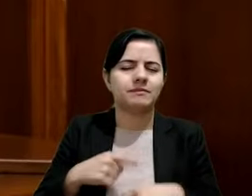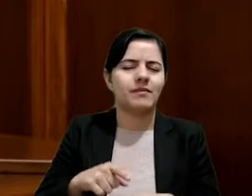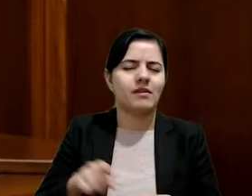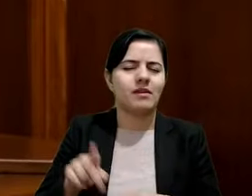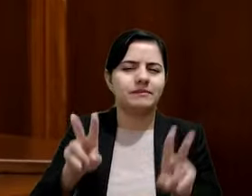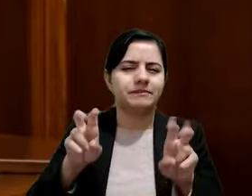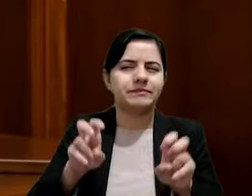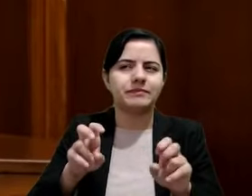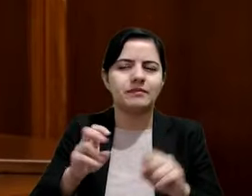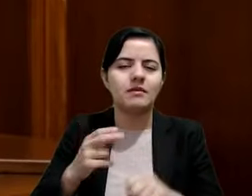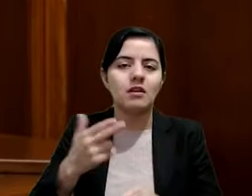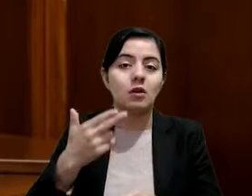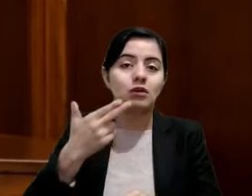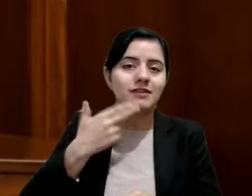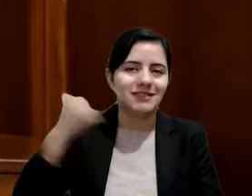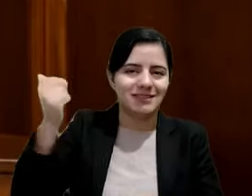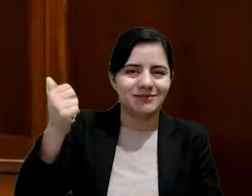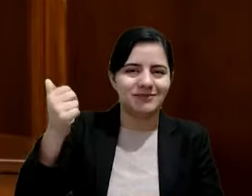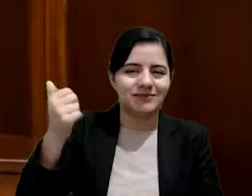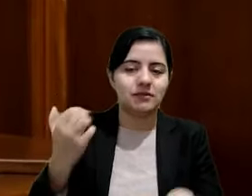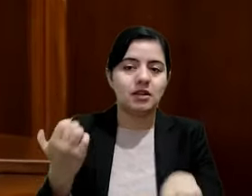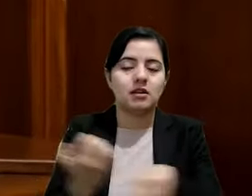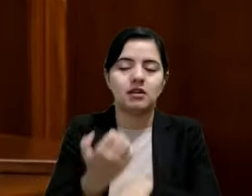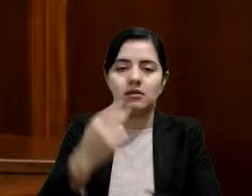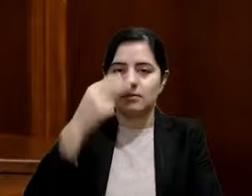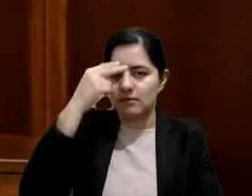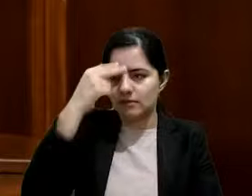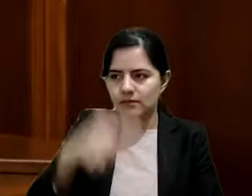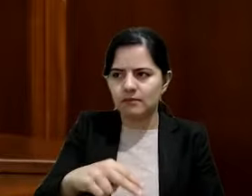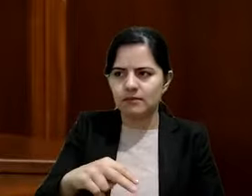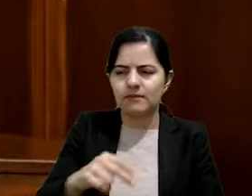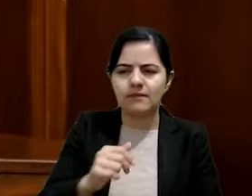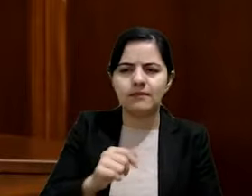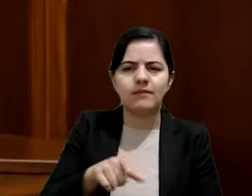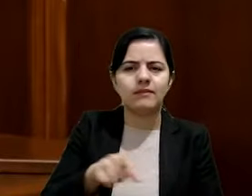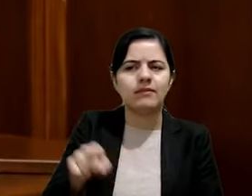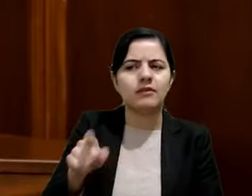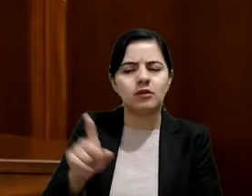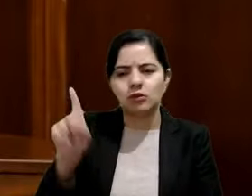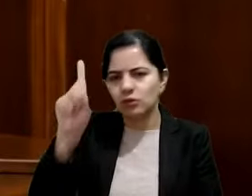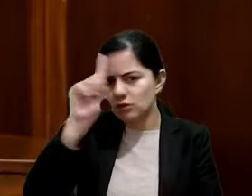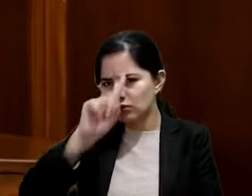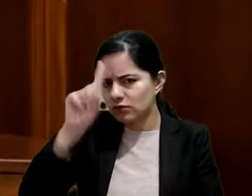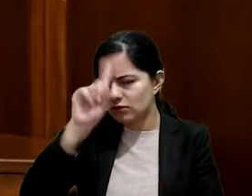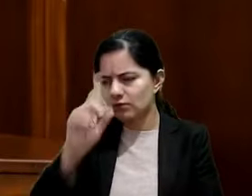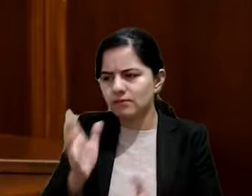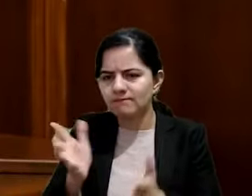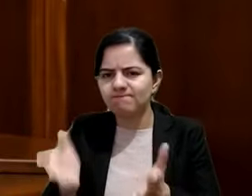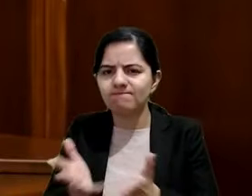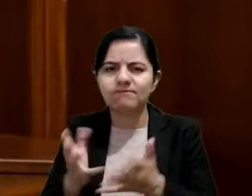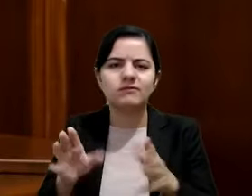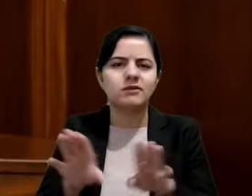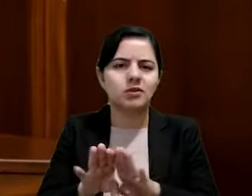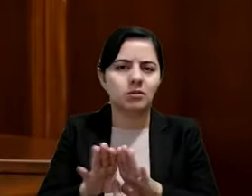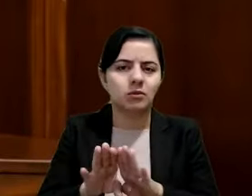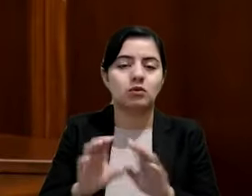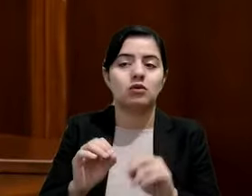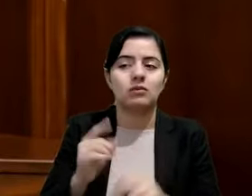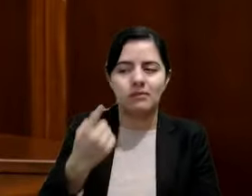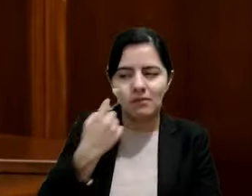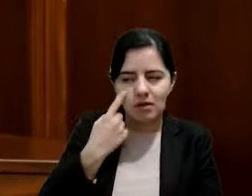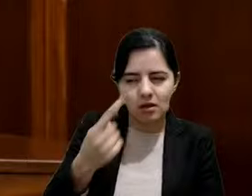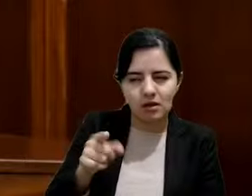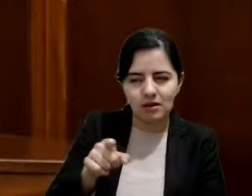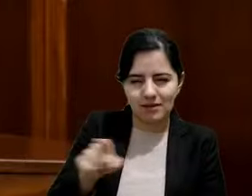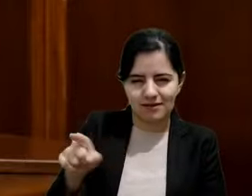estado Qué estrategias se han implementado para mejorar la detención temprana de los problemas de salud y